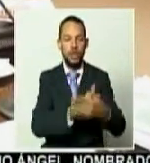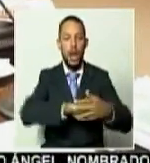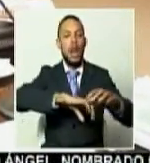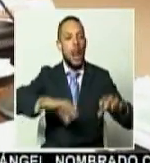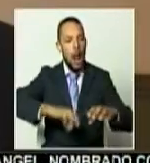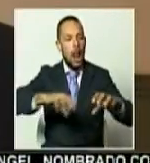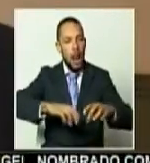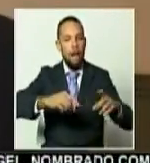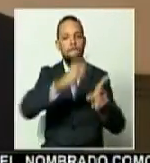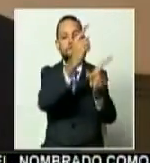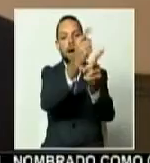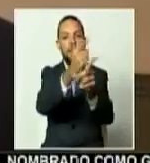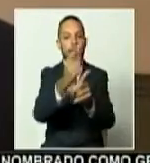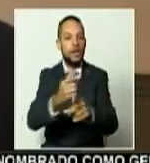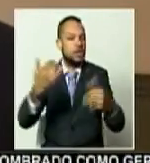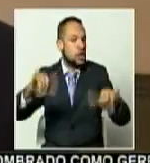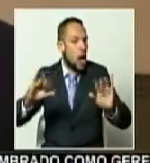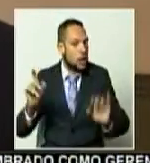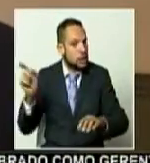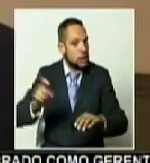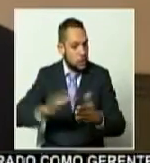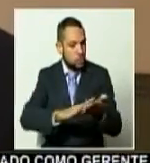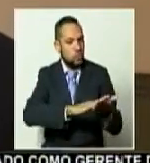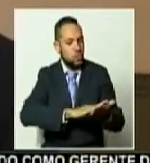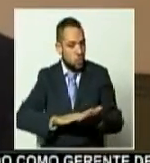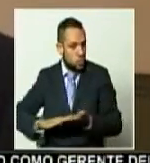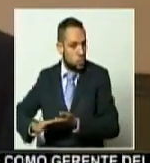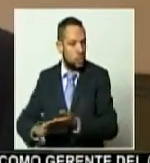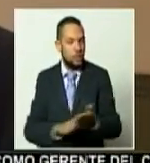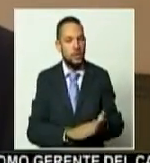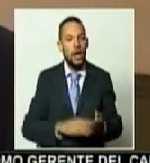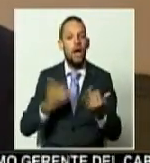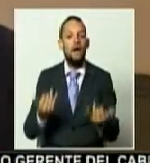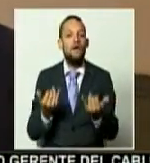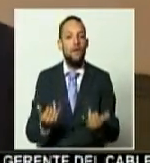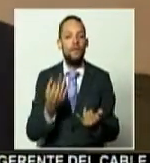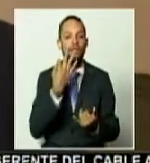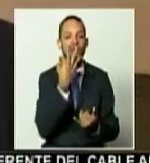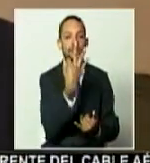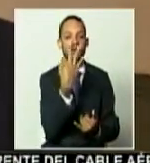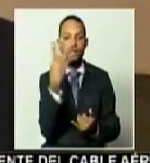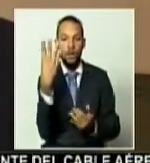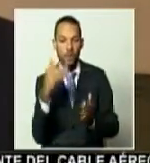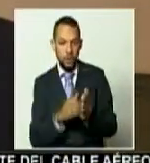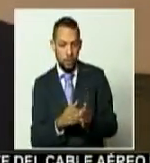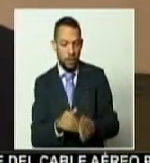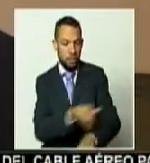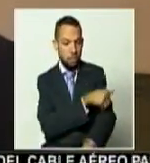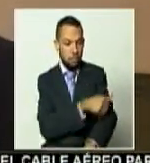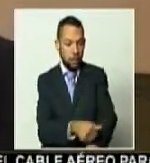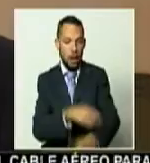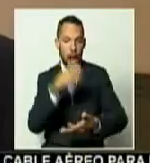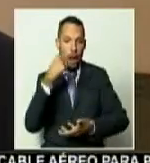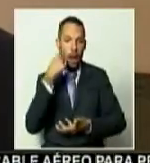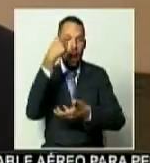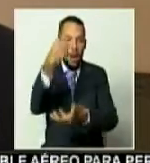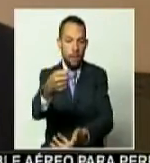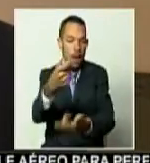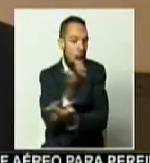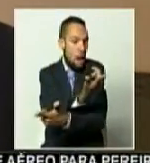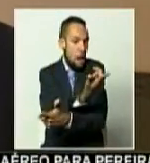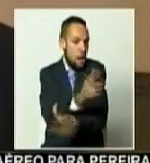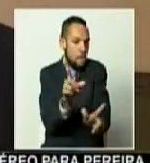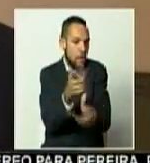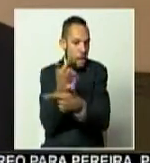que dentro de nuestro presupuesto nada más nos quedan 34 mil millones de pesos para inversión de libre destinación.